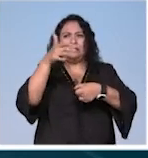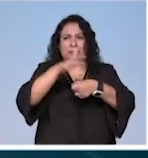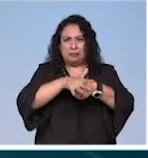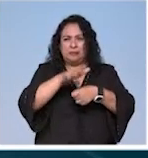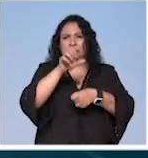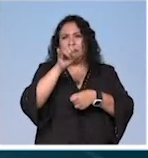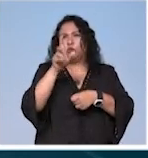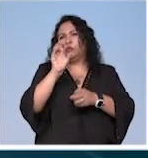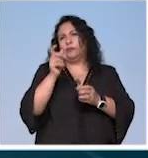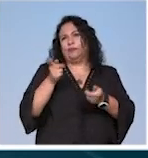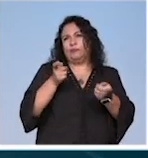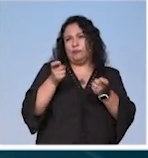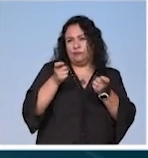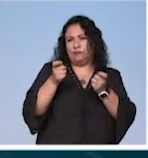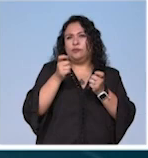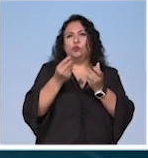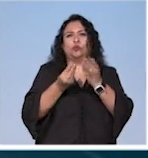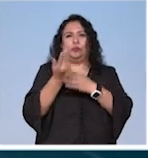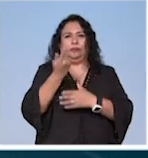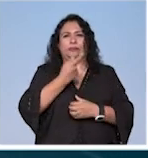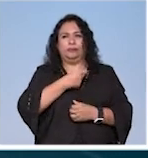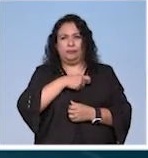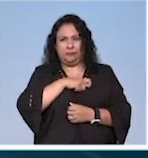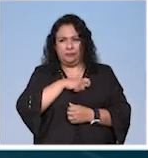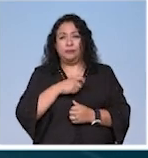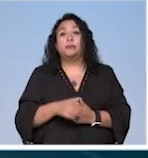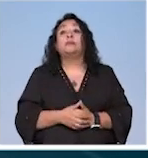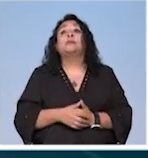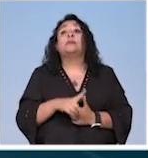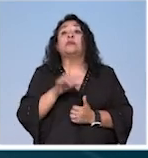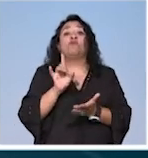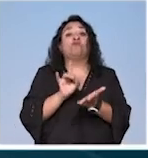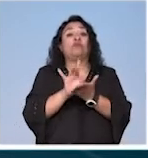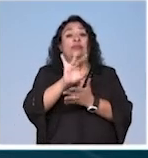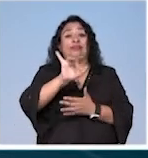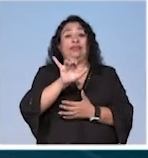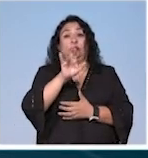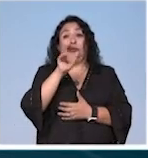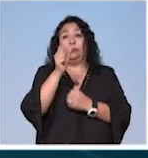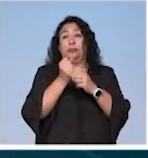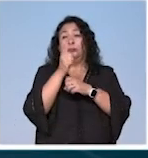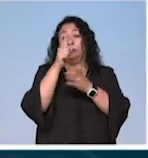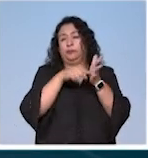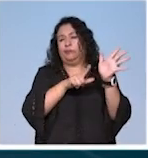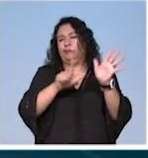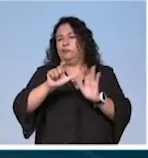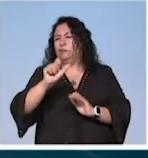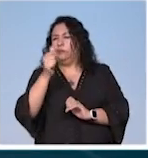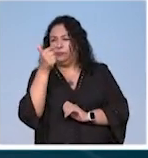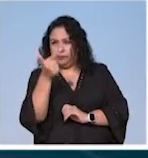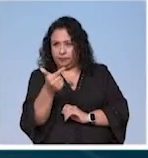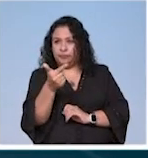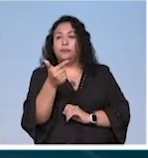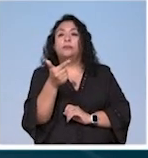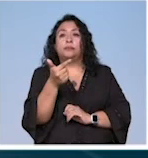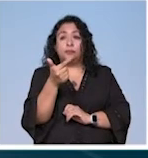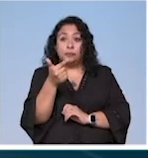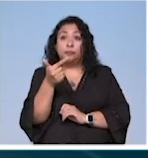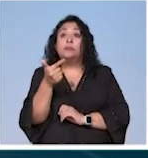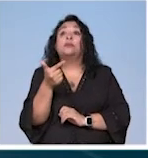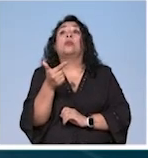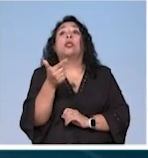administrarían o gobernarían a la Nueva España. Tras la expulsión de los jesuitas en 1767,